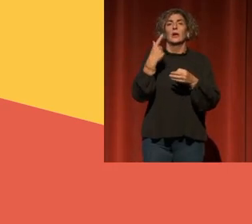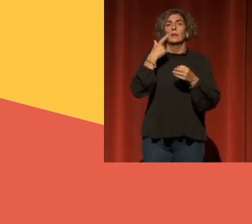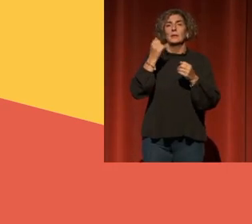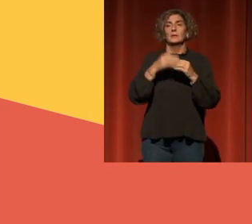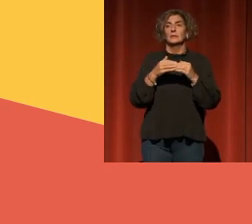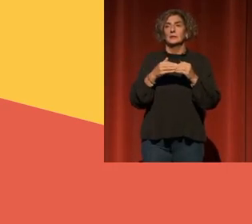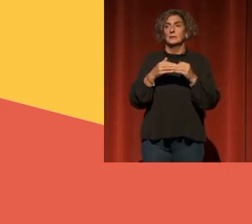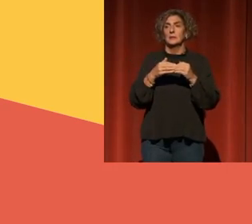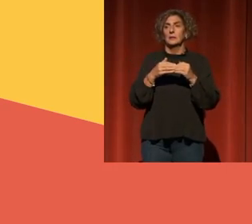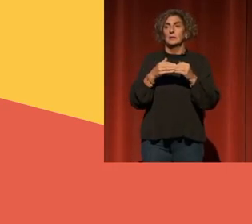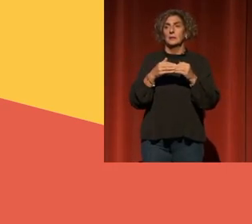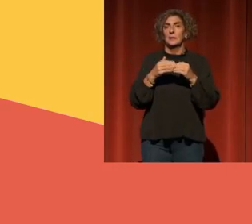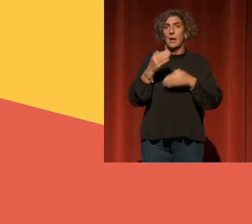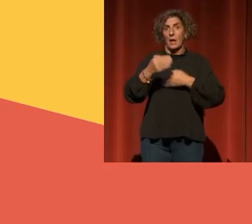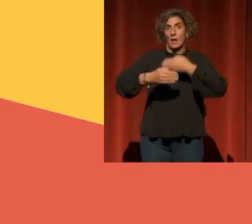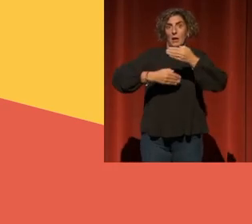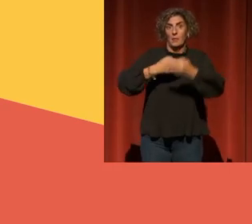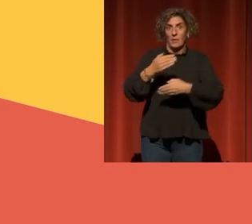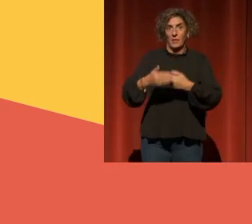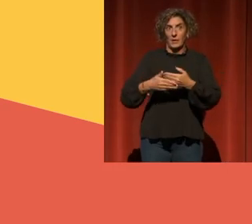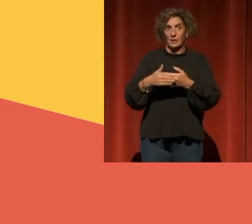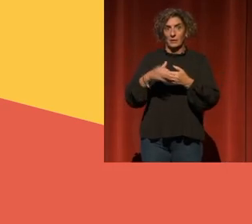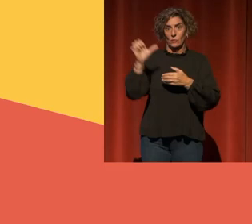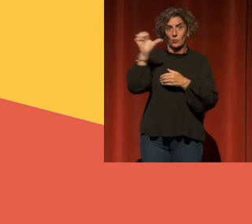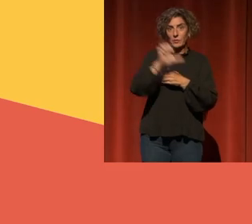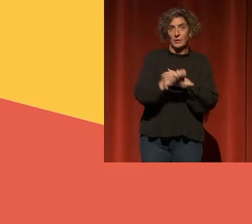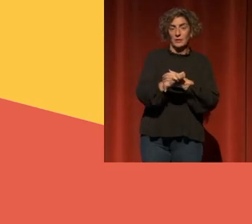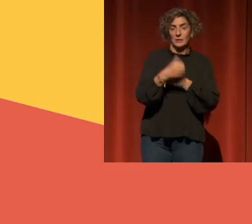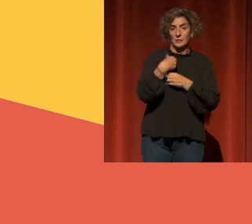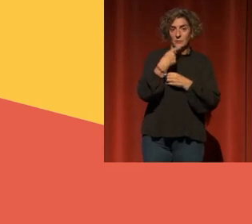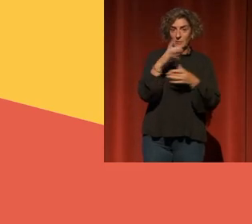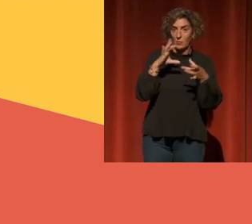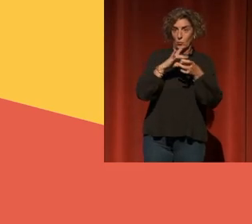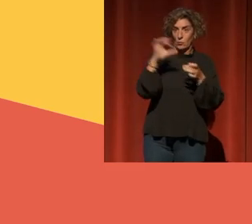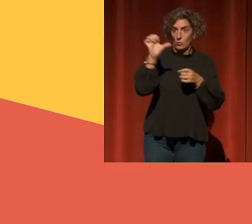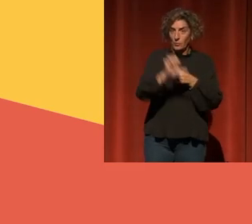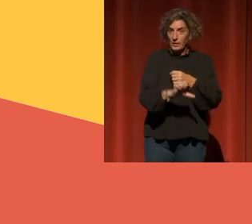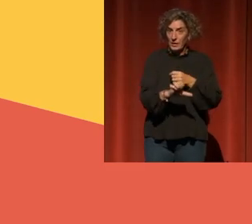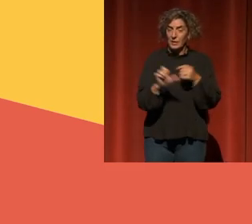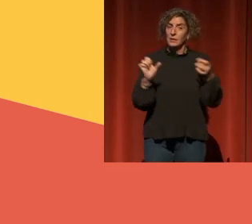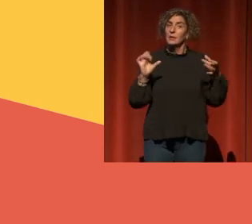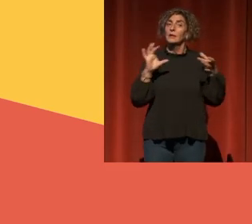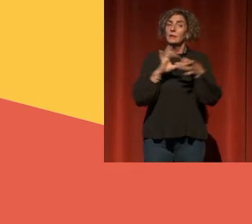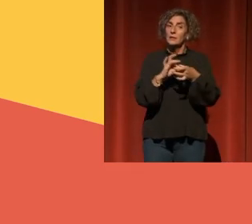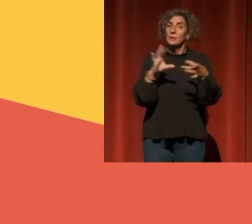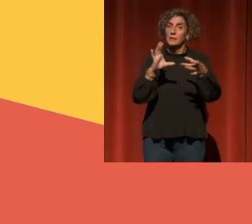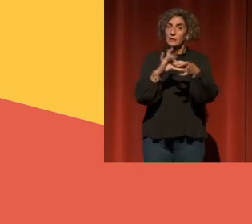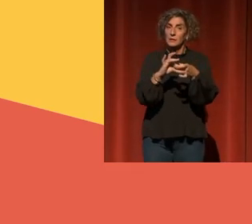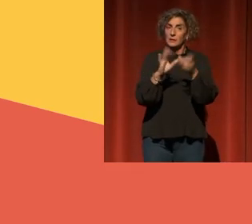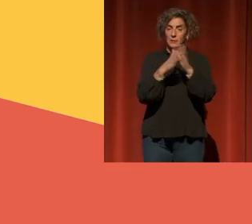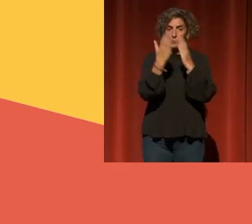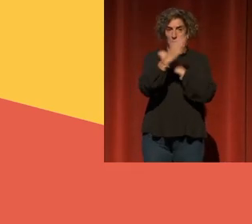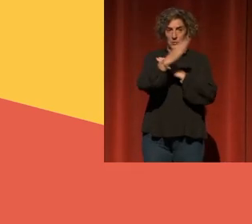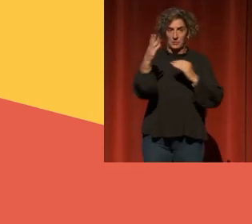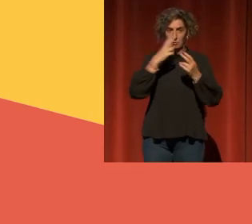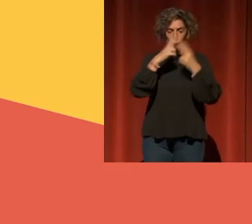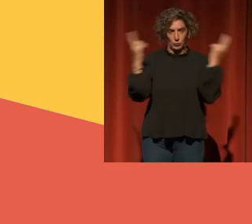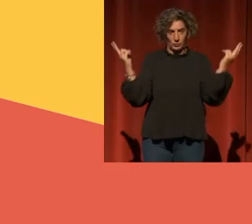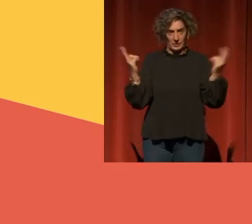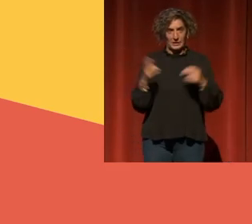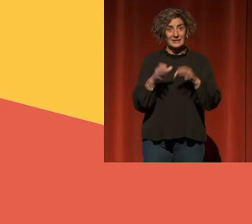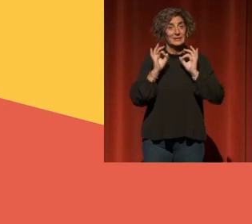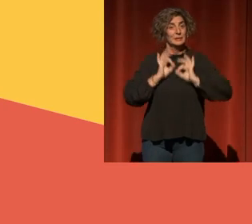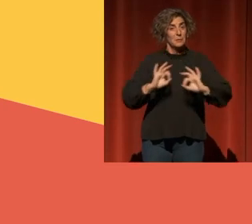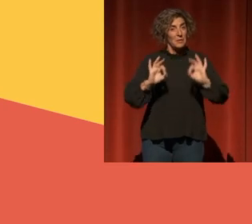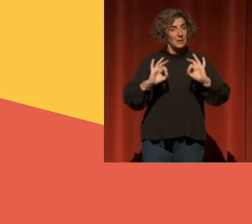actuaciones europeas particularmente como he dicho de la Unión Europea relacionadas con las bibliotecas públicas y en